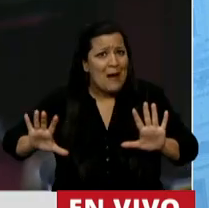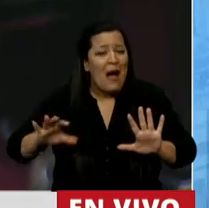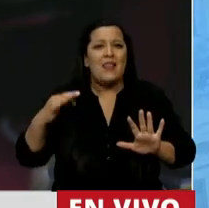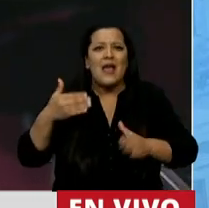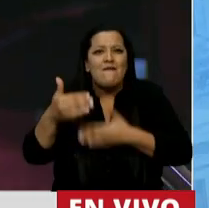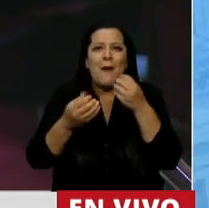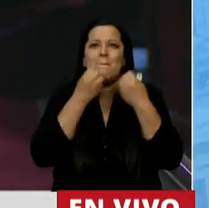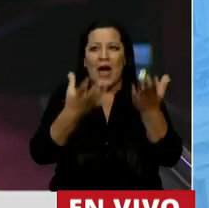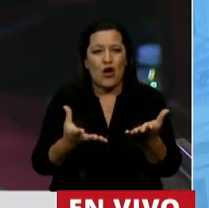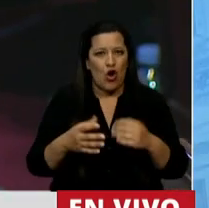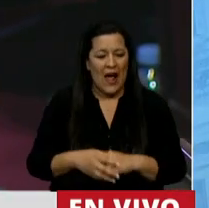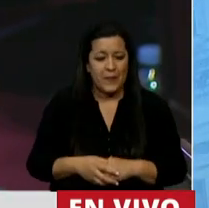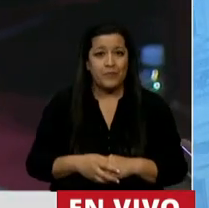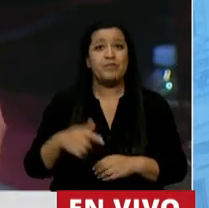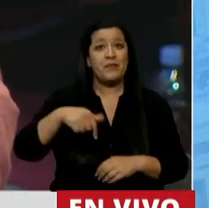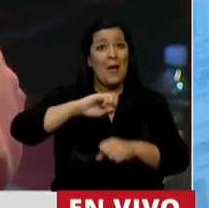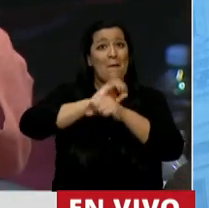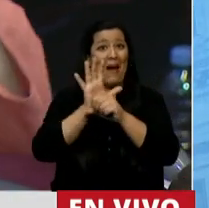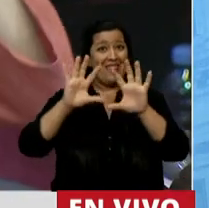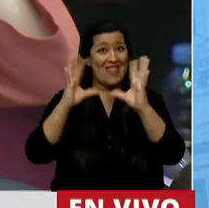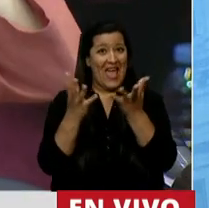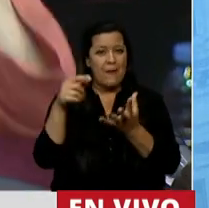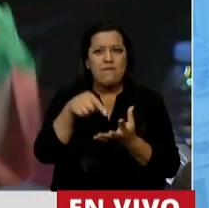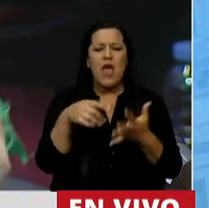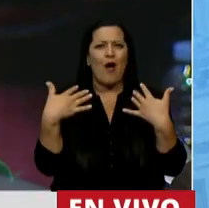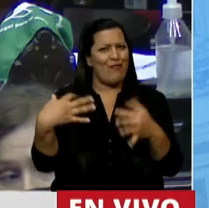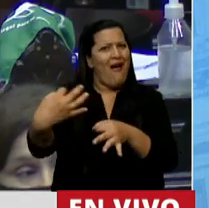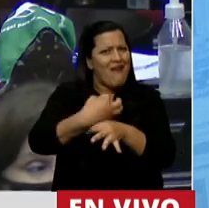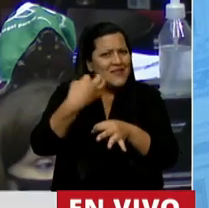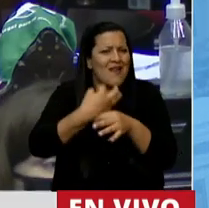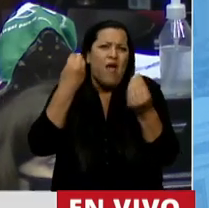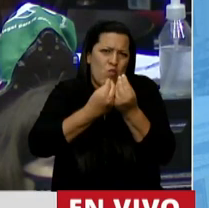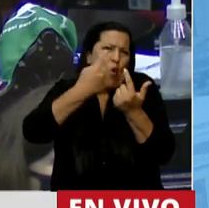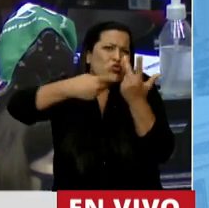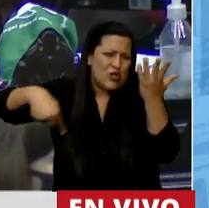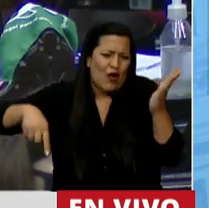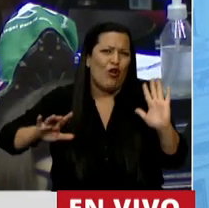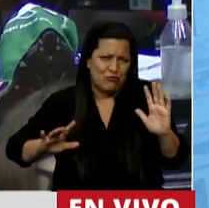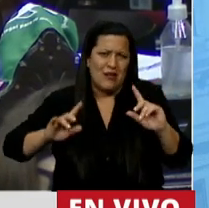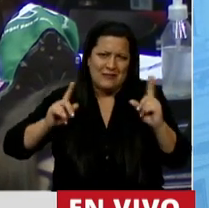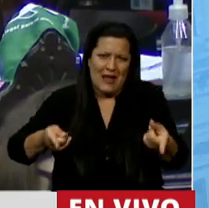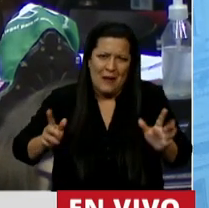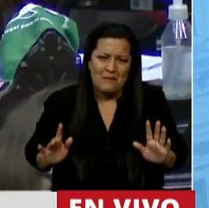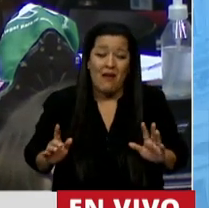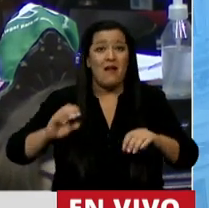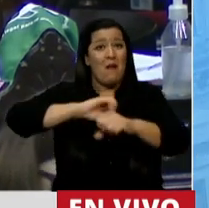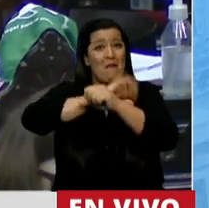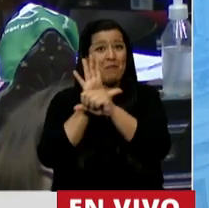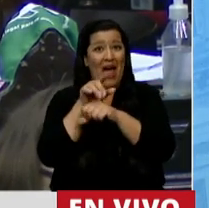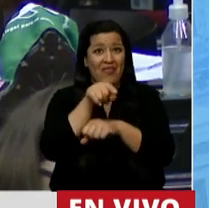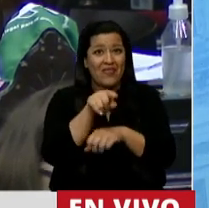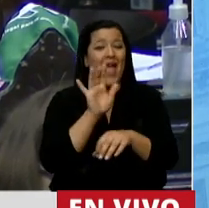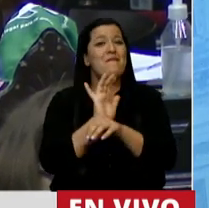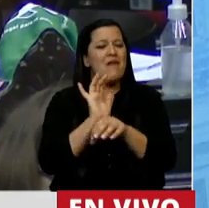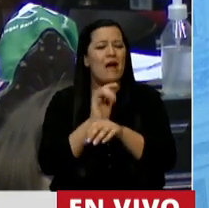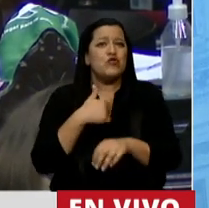mejorar. Esta pandemia, presidente, nos vino a enseñar muchísimas cosas. Esta pandemia vino a coartar,